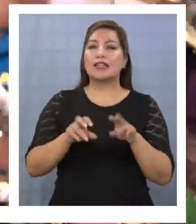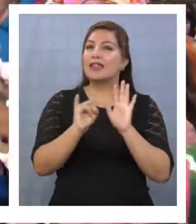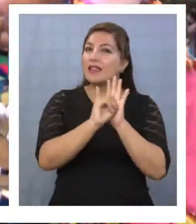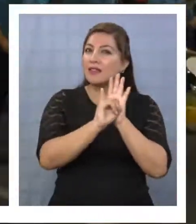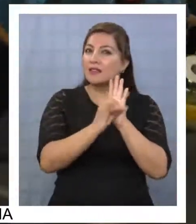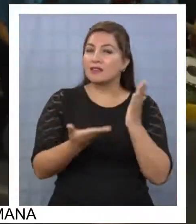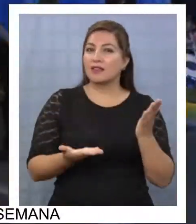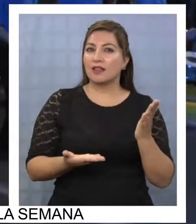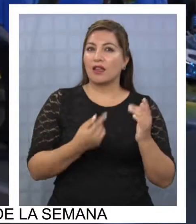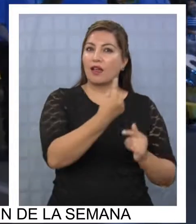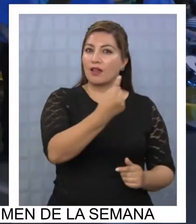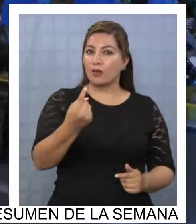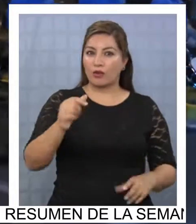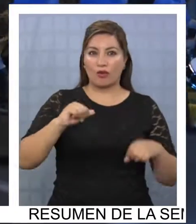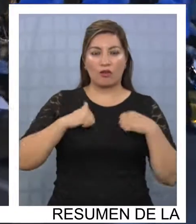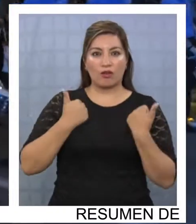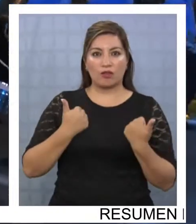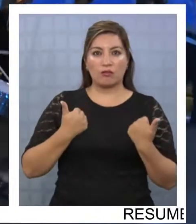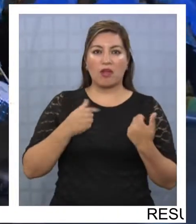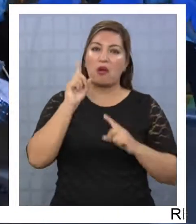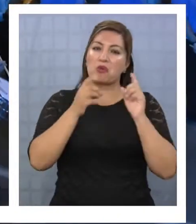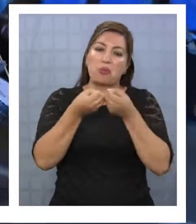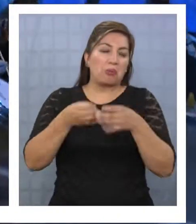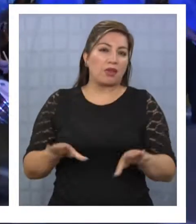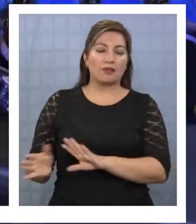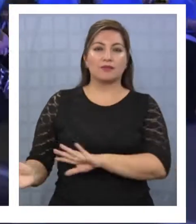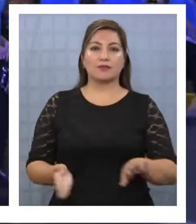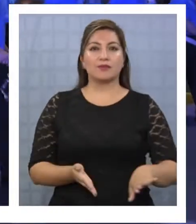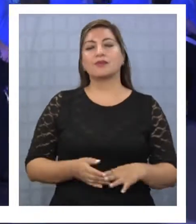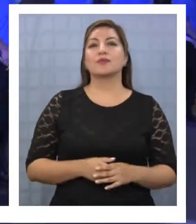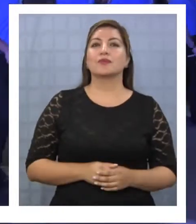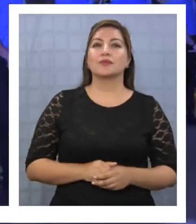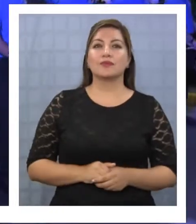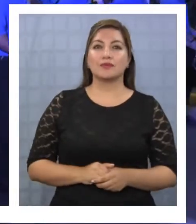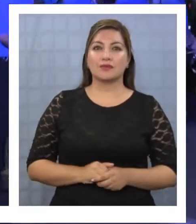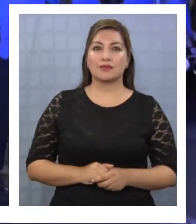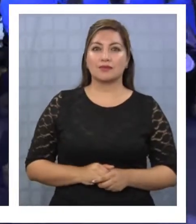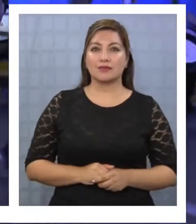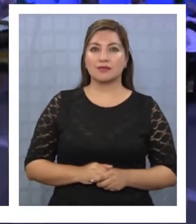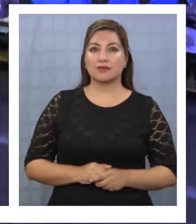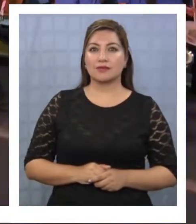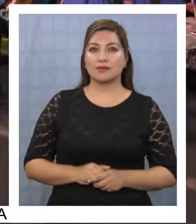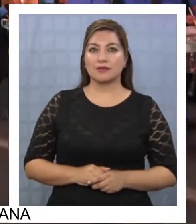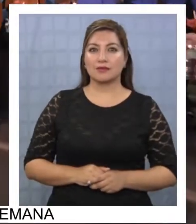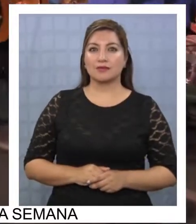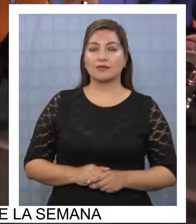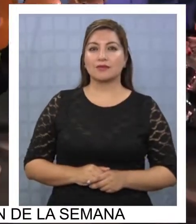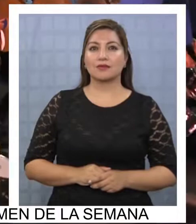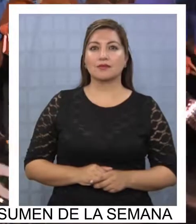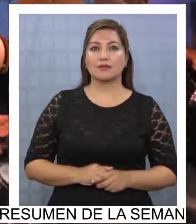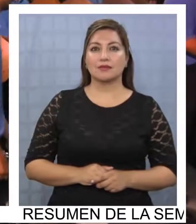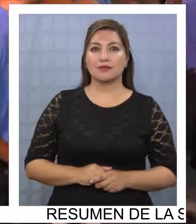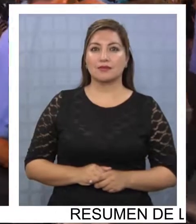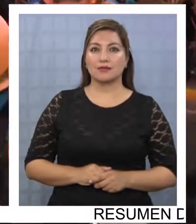de cada joven y para que no se pierda. Grupo folclórico Cunimarca, centro cultural y social.